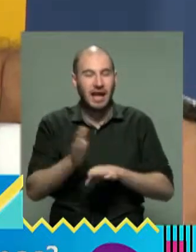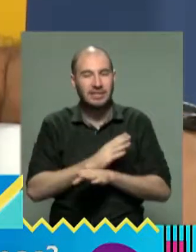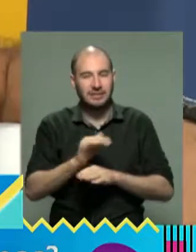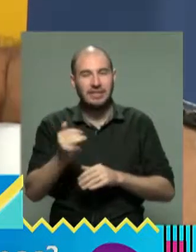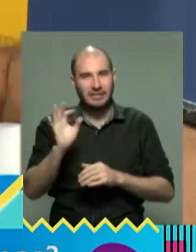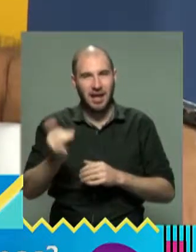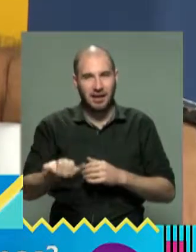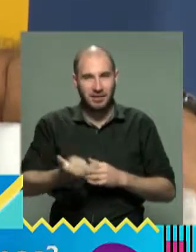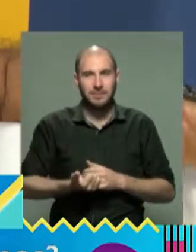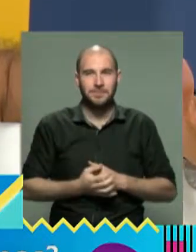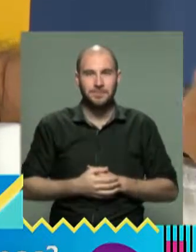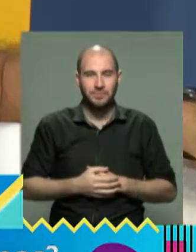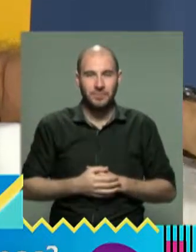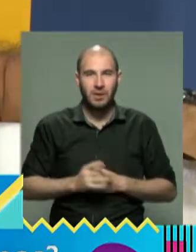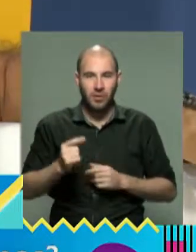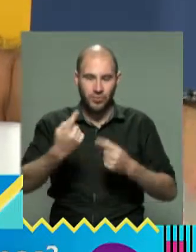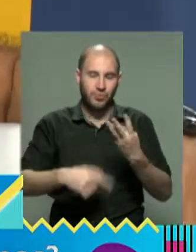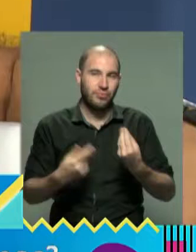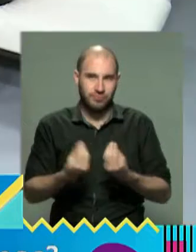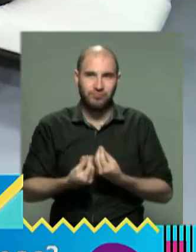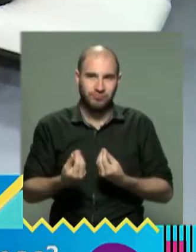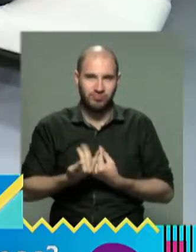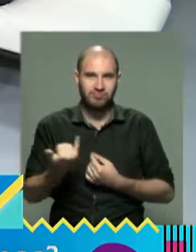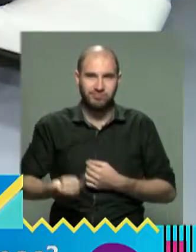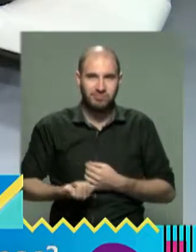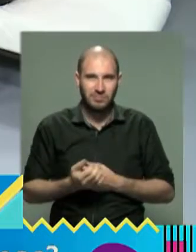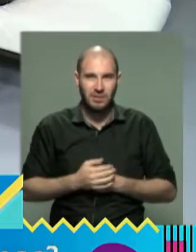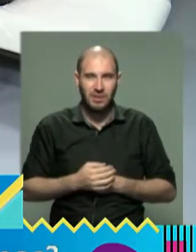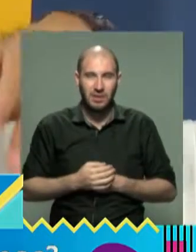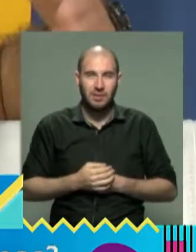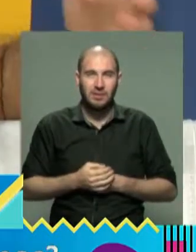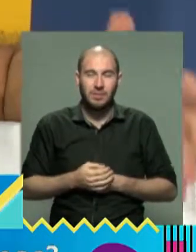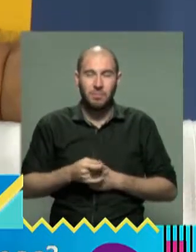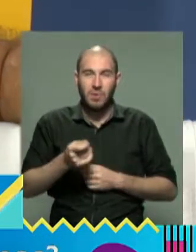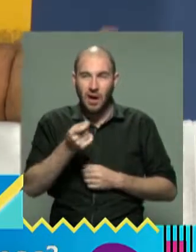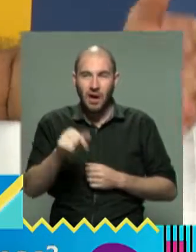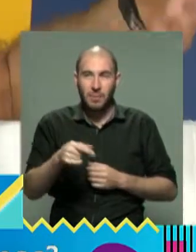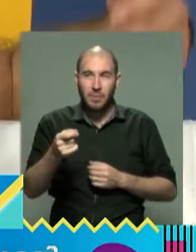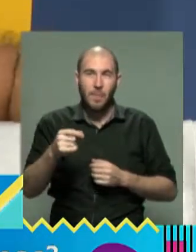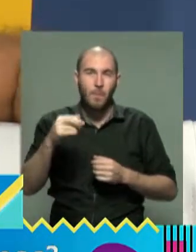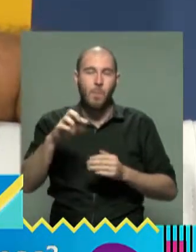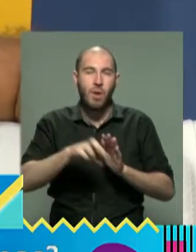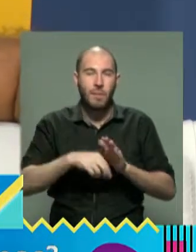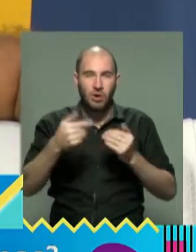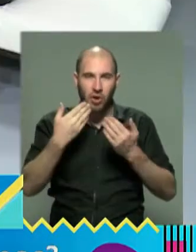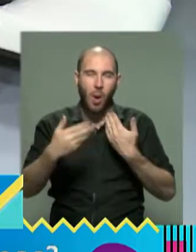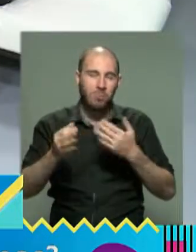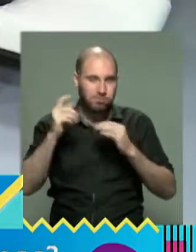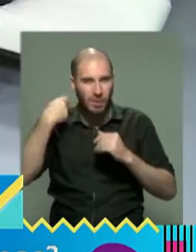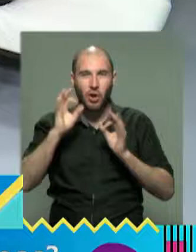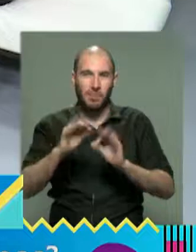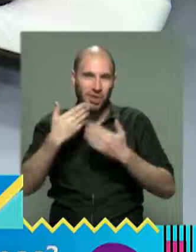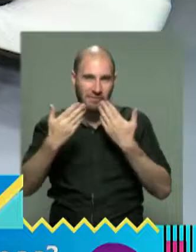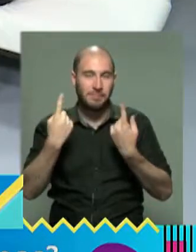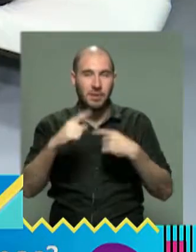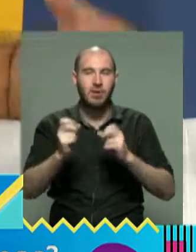existen. Que han habido varias. Bien. Que no vale, o sea, tenemos un programa entero para hablar de varias. Lo que sí